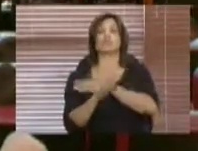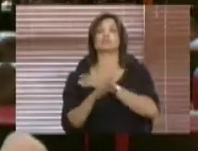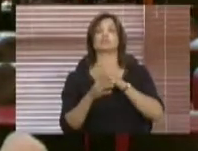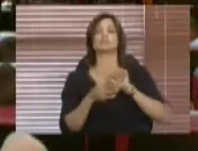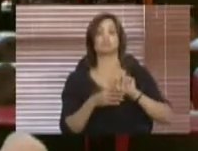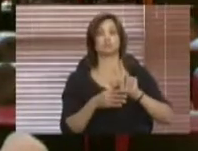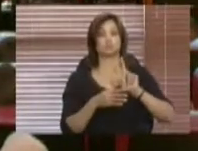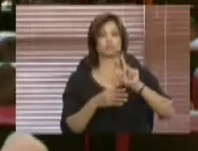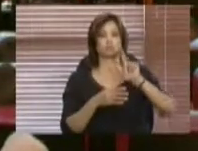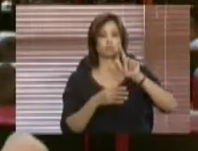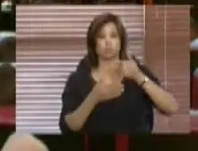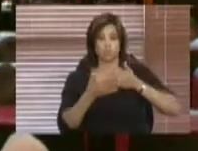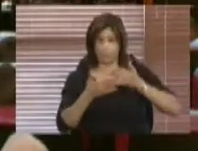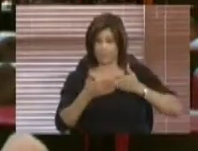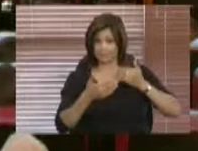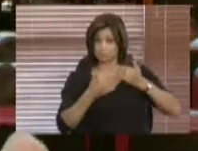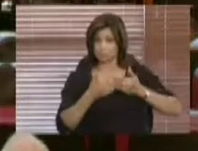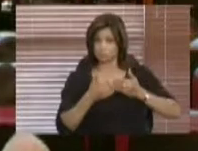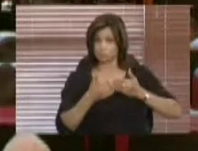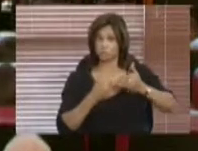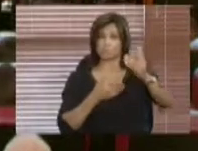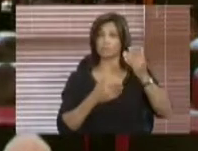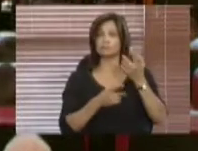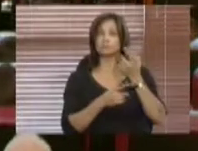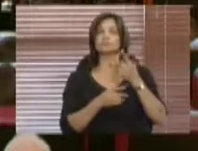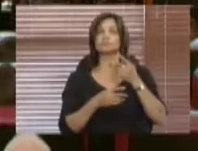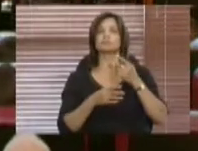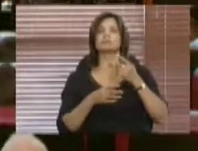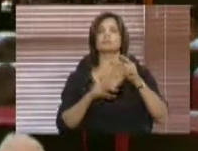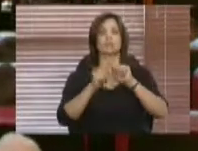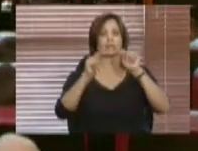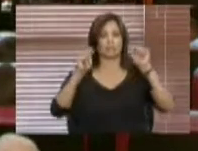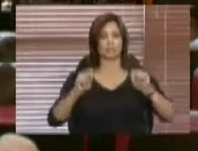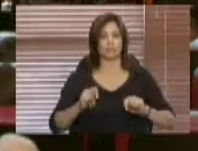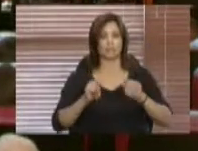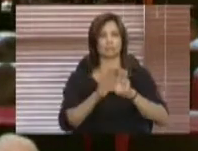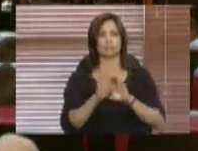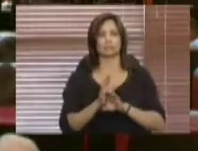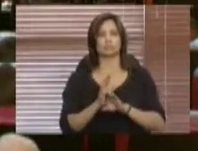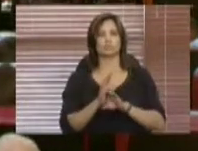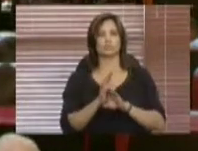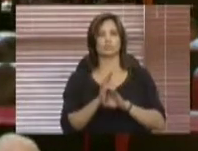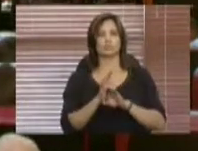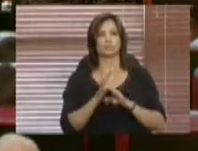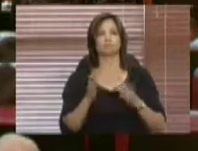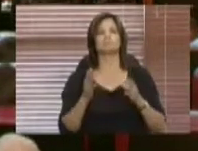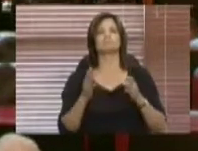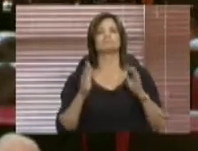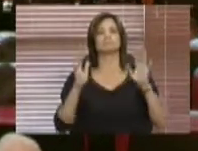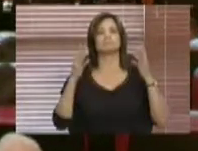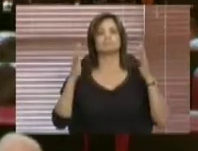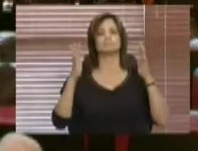un después de la existencia del Tribunal Constitucional.